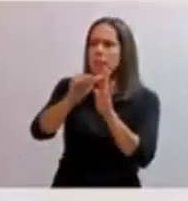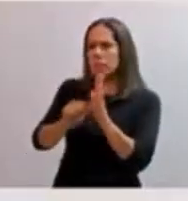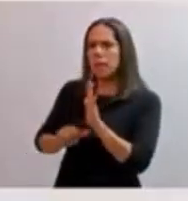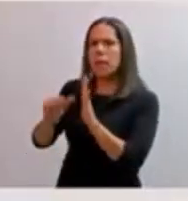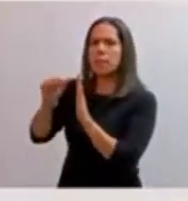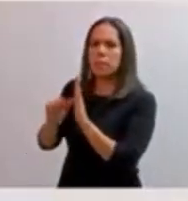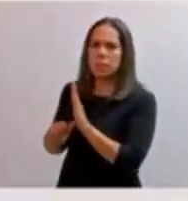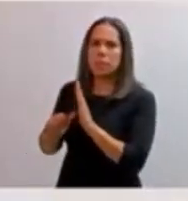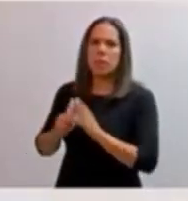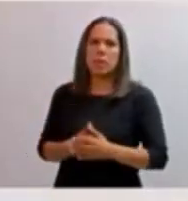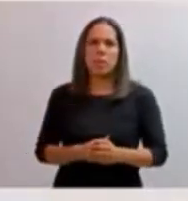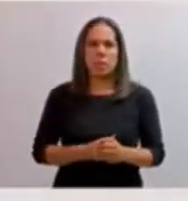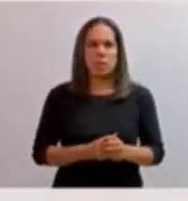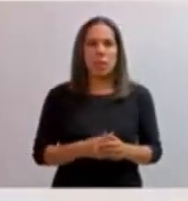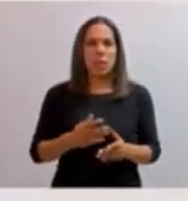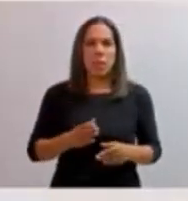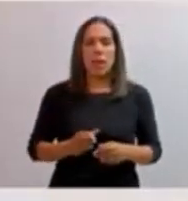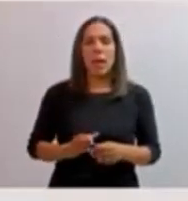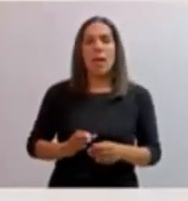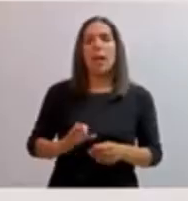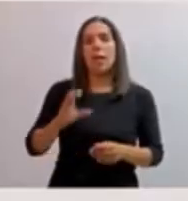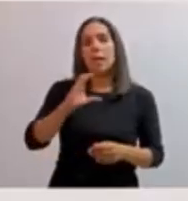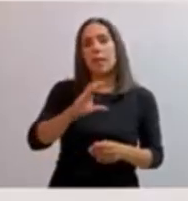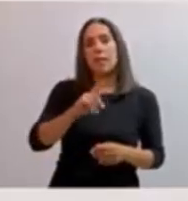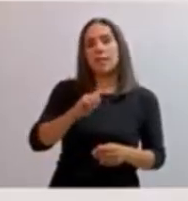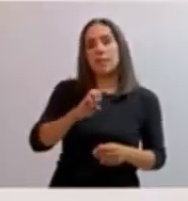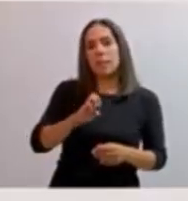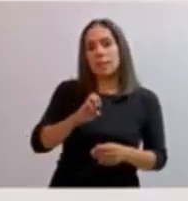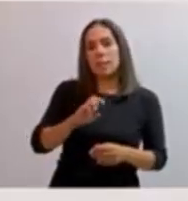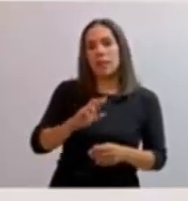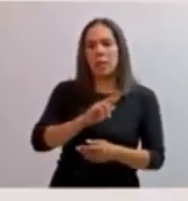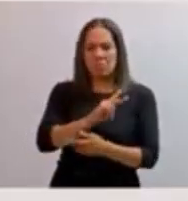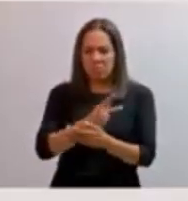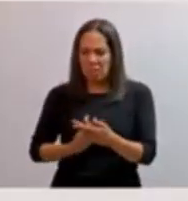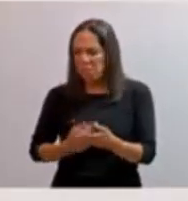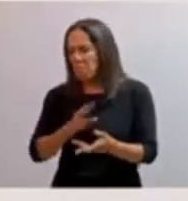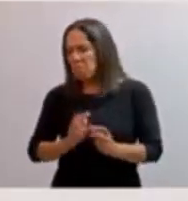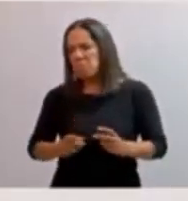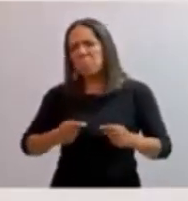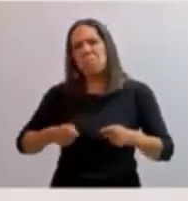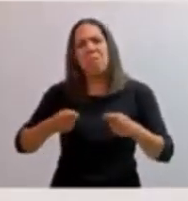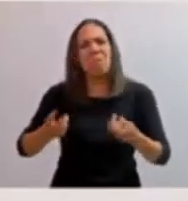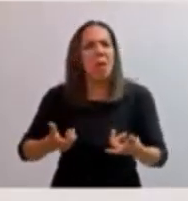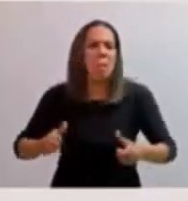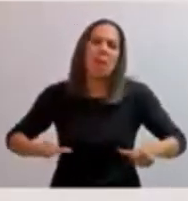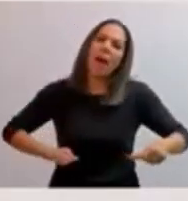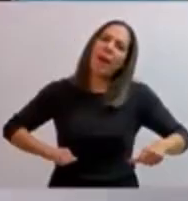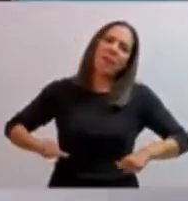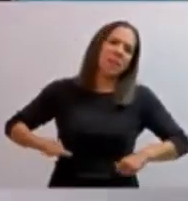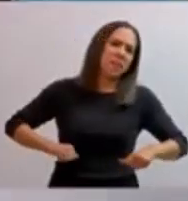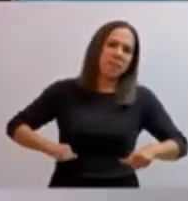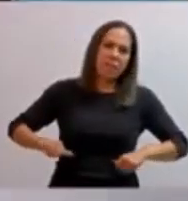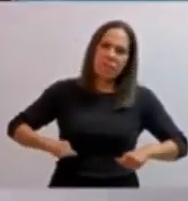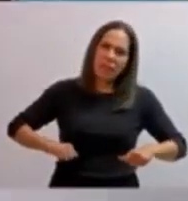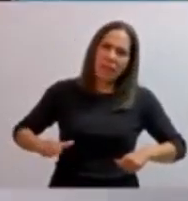consejo técnico, y ahí vamos programando algunas actividades, sobre todo de carácter